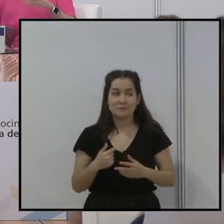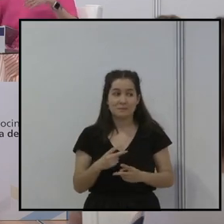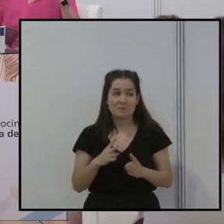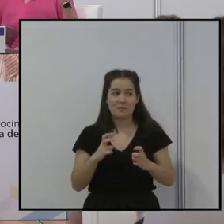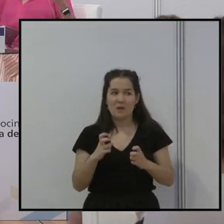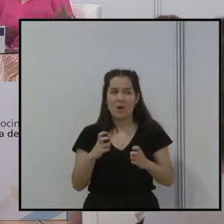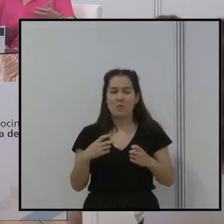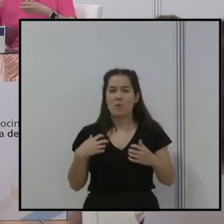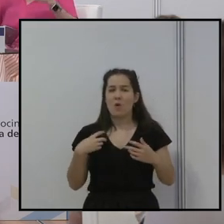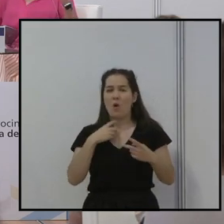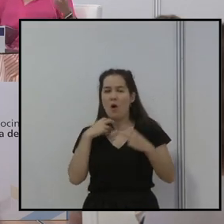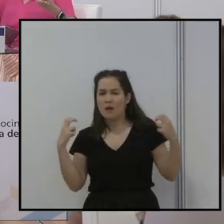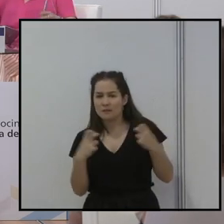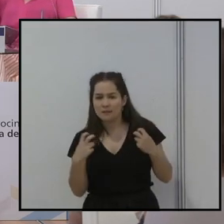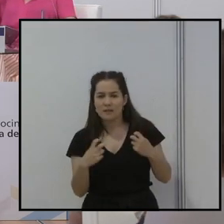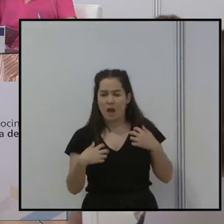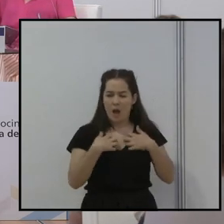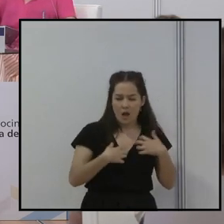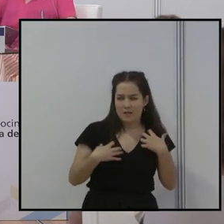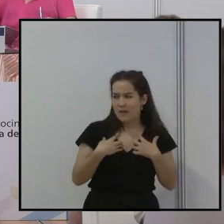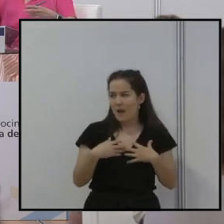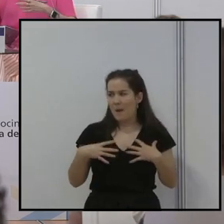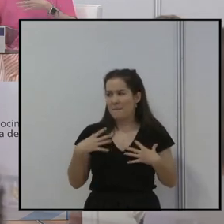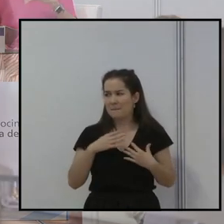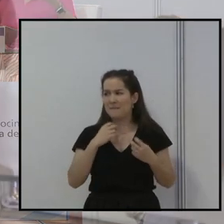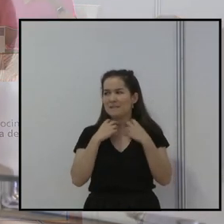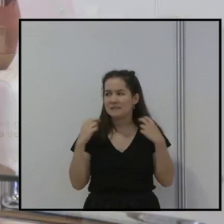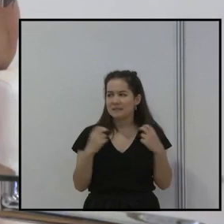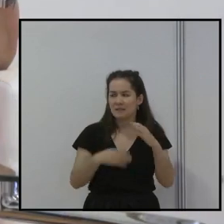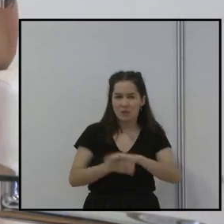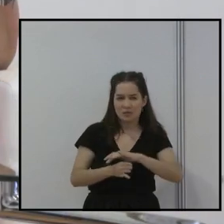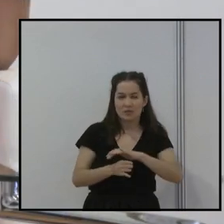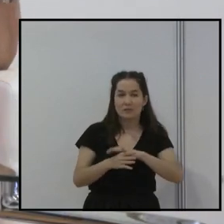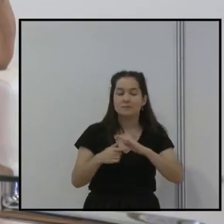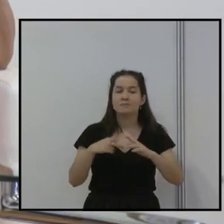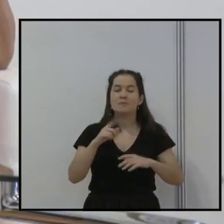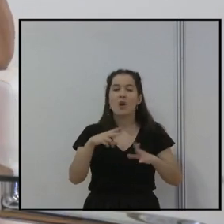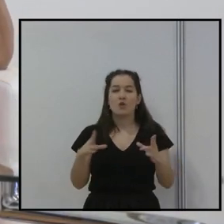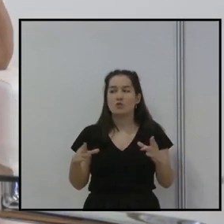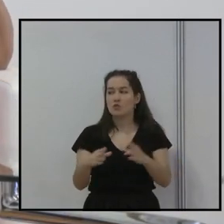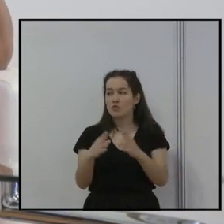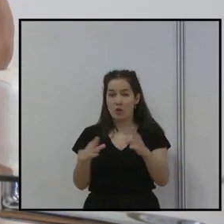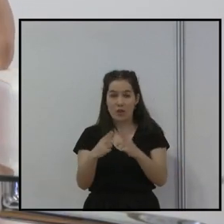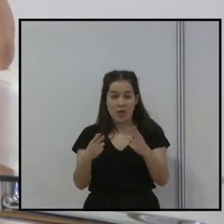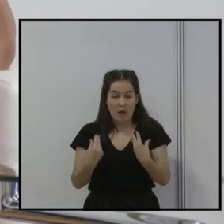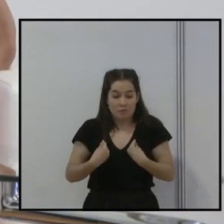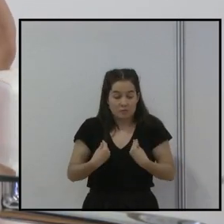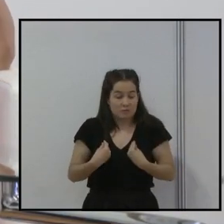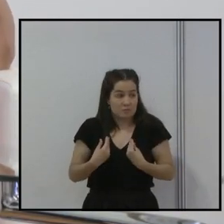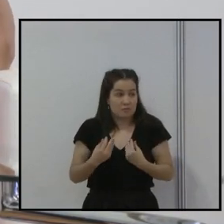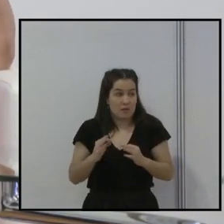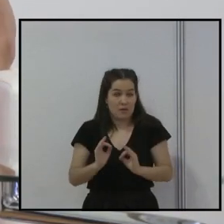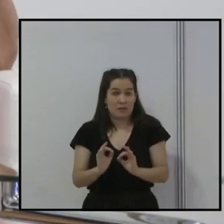malestares como un estrés continuado, como vivir... Pero por otro lado, yo creo que también vivimos en una sociedad que te dice,